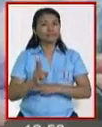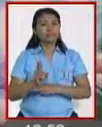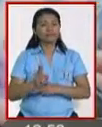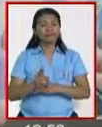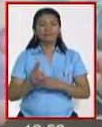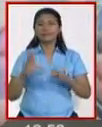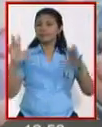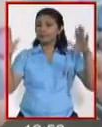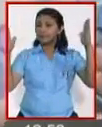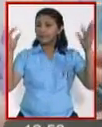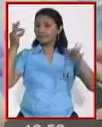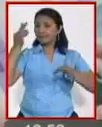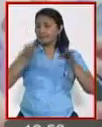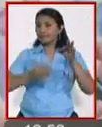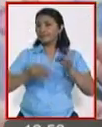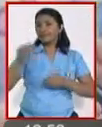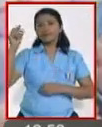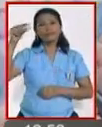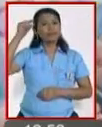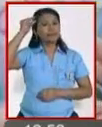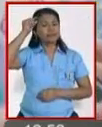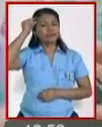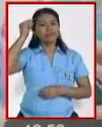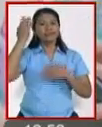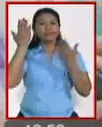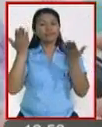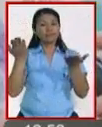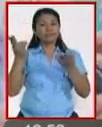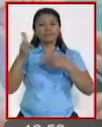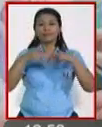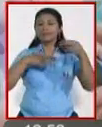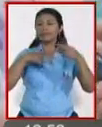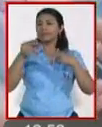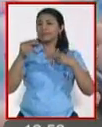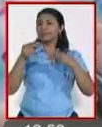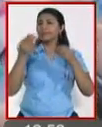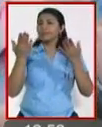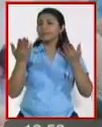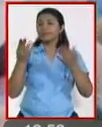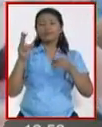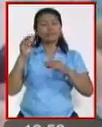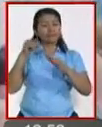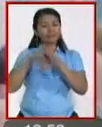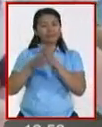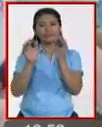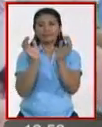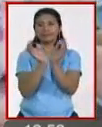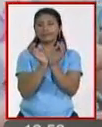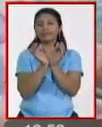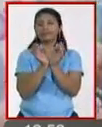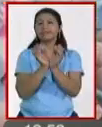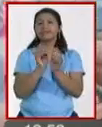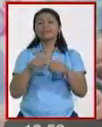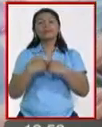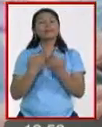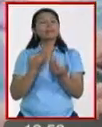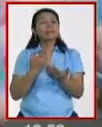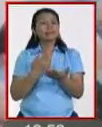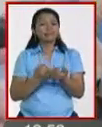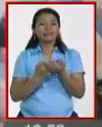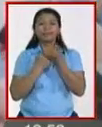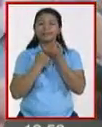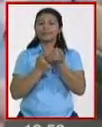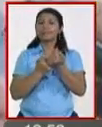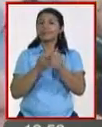caja? Aplaudimos si el gobierno lo da dentro de su infraestructura, pero dentro de la caja no lo vamos a permitir, porque la caja se sustenta con el